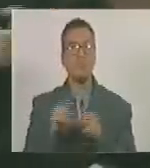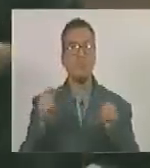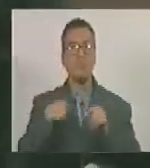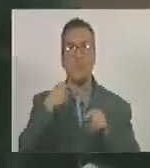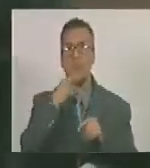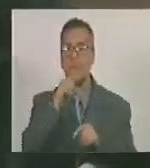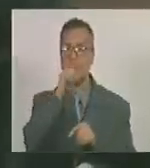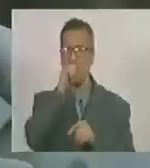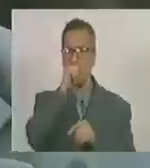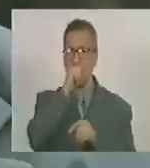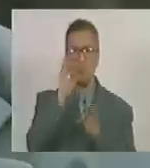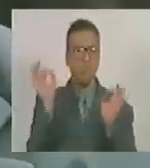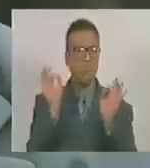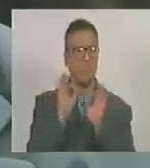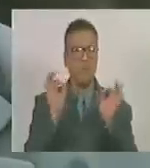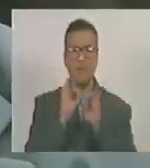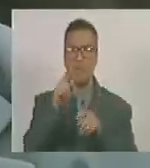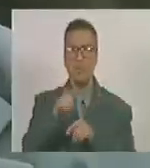chupa el dedo.